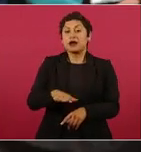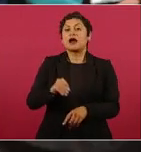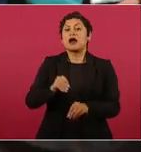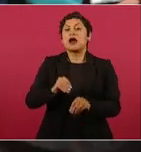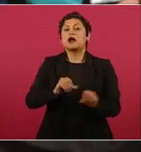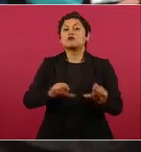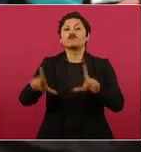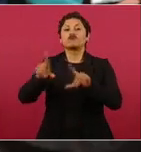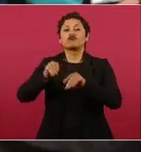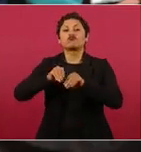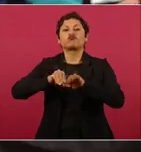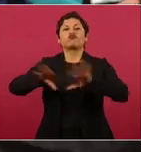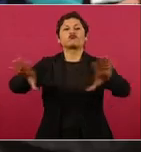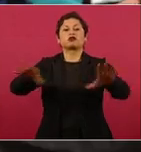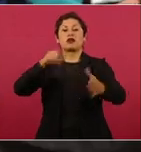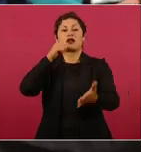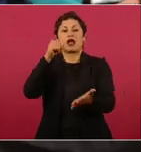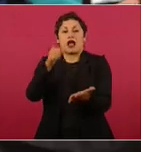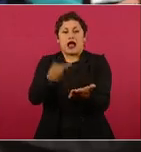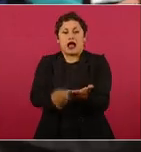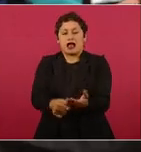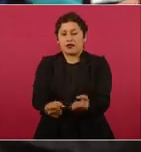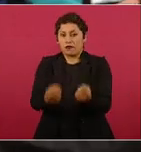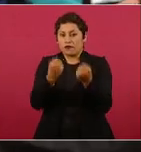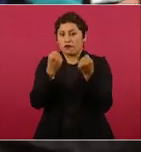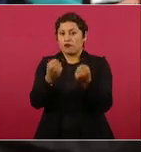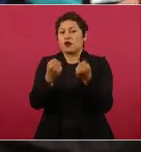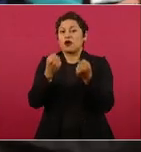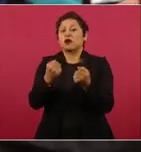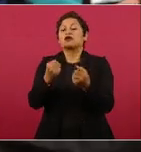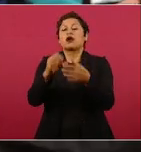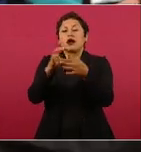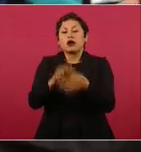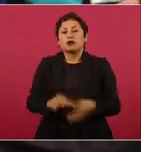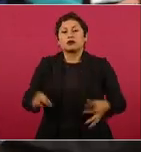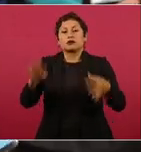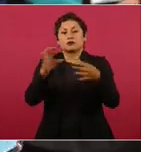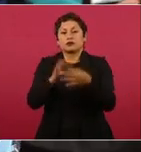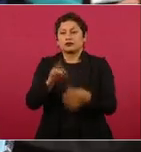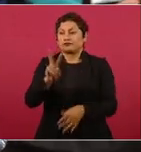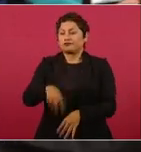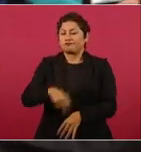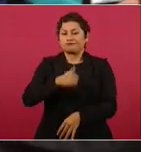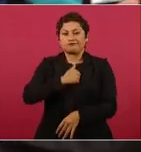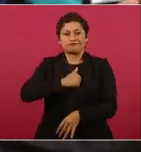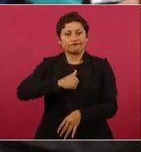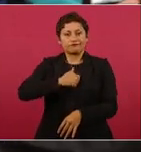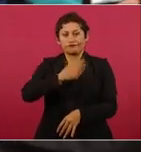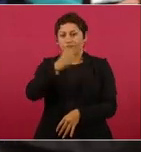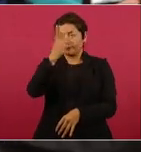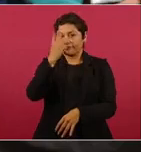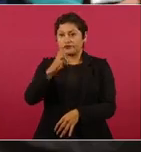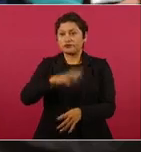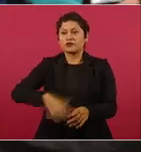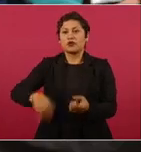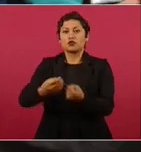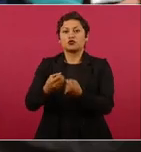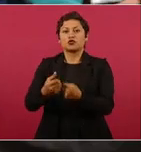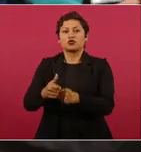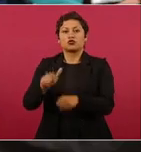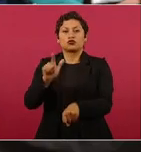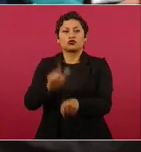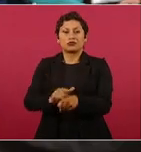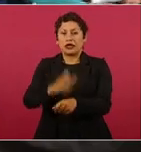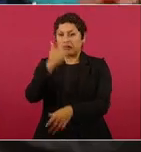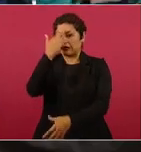muy emotiva, muy fuerte, donde señala y lamenta la degradación de la sociedad, que ha perdido la sensibilidad ante estos